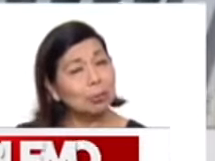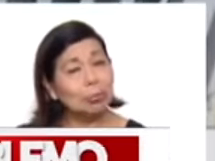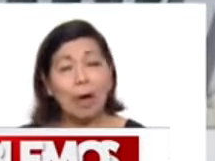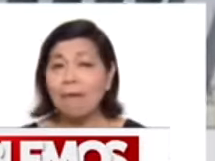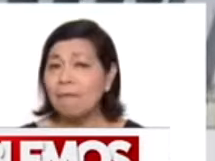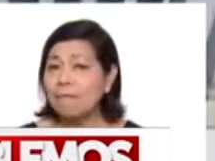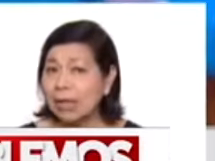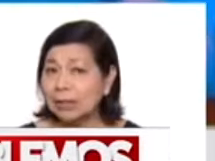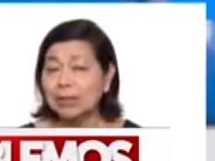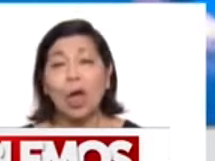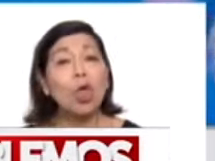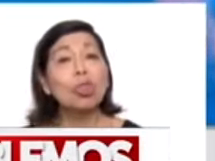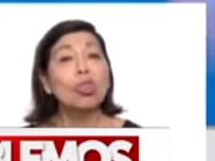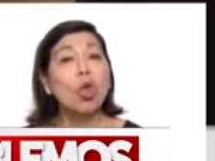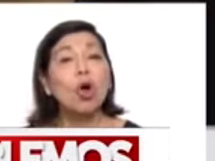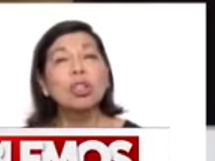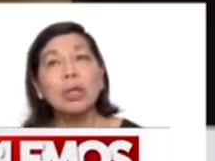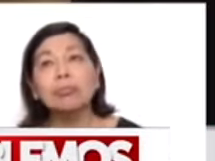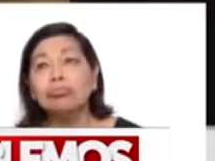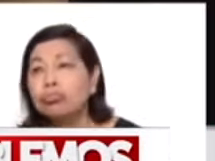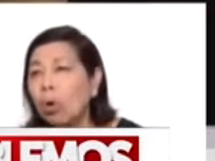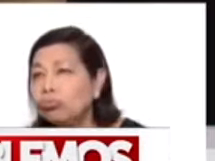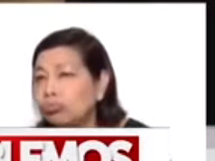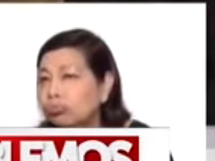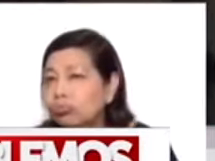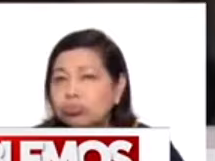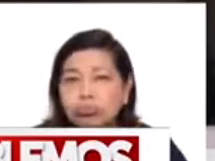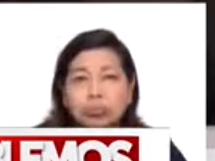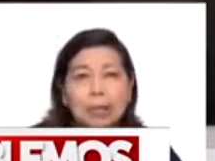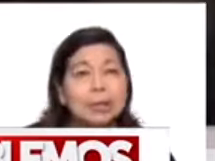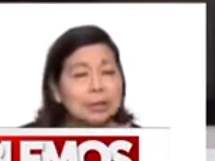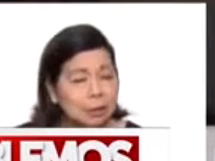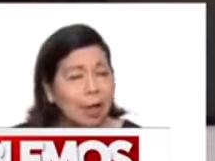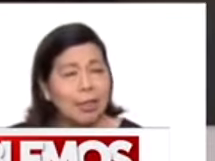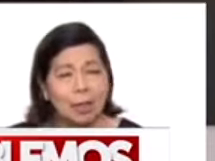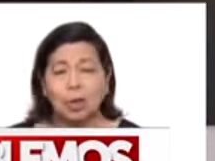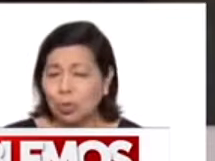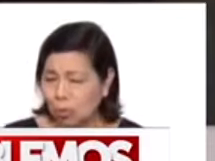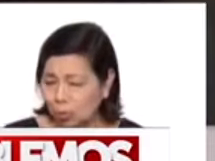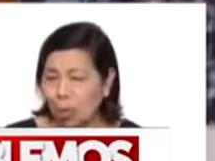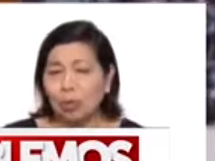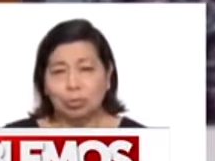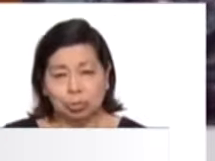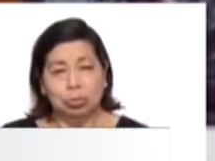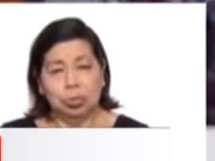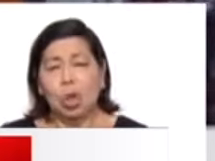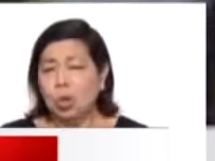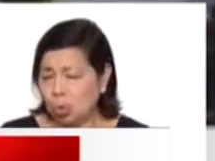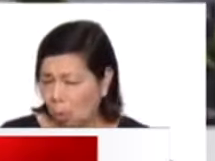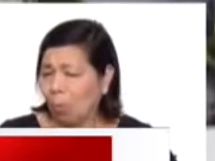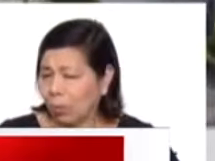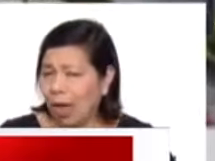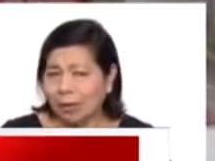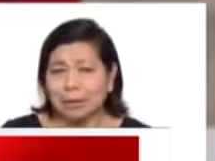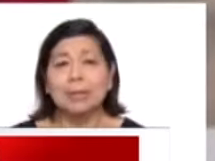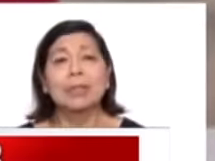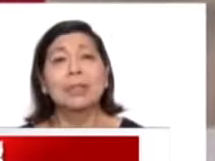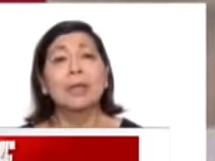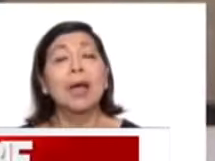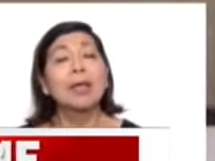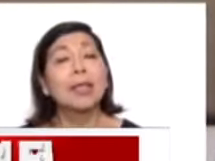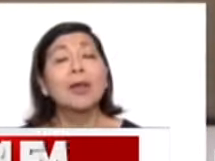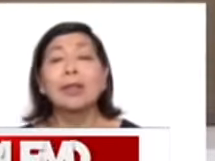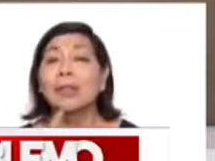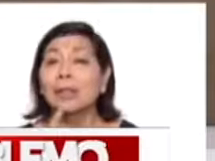poder facilitar todas las actividades que se tengan que realizar, estamos comprometidos en hacerlo.